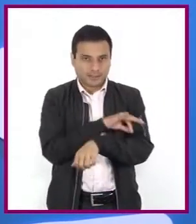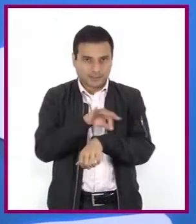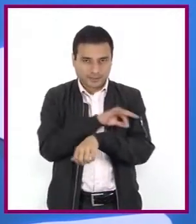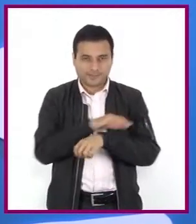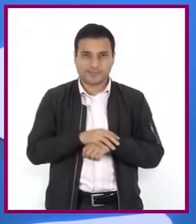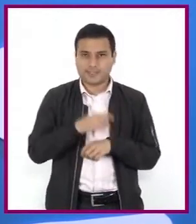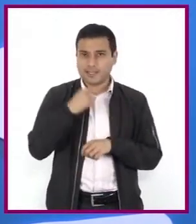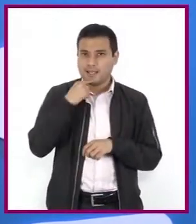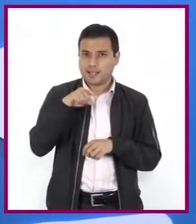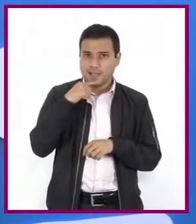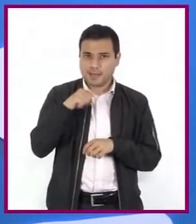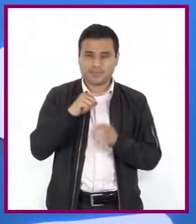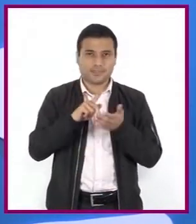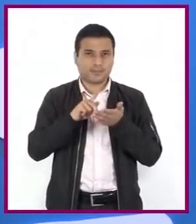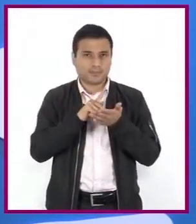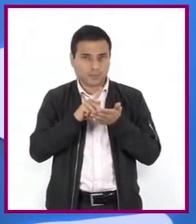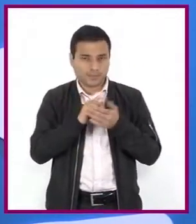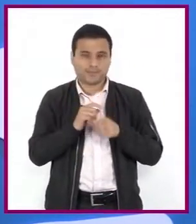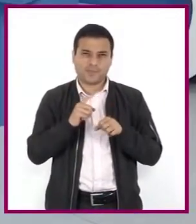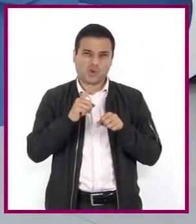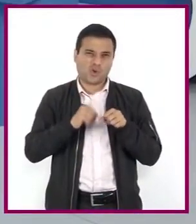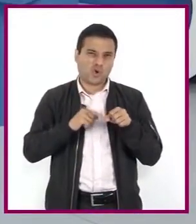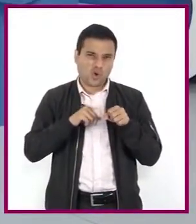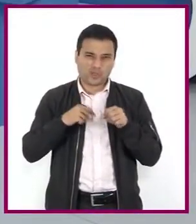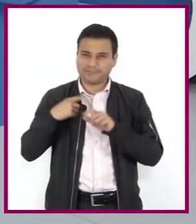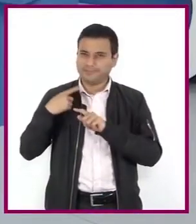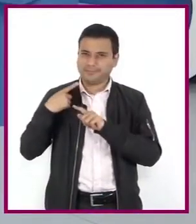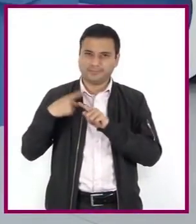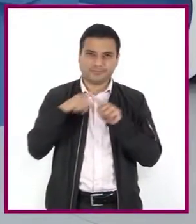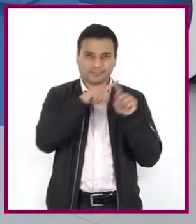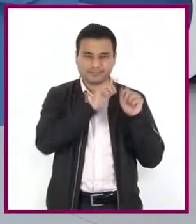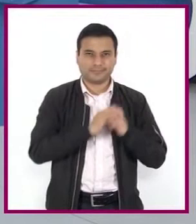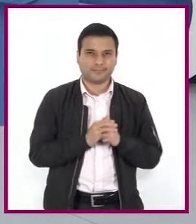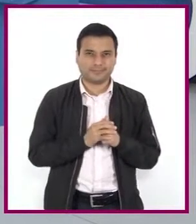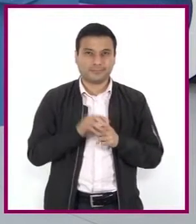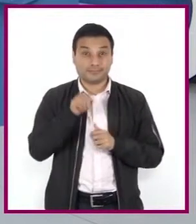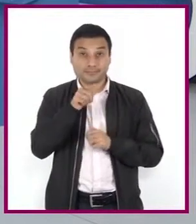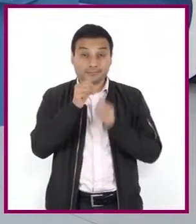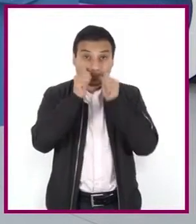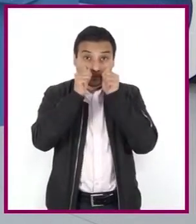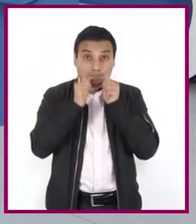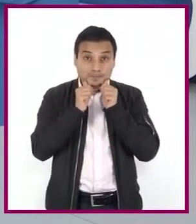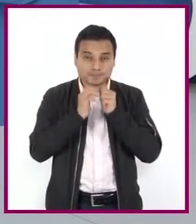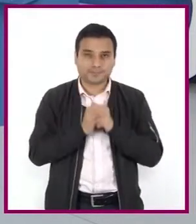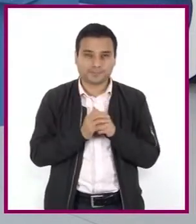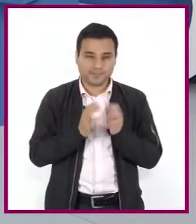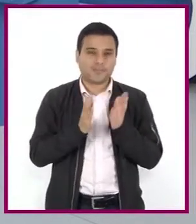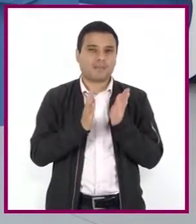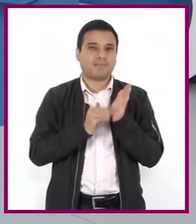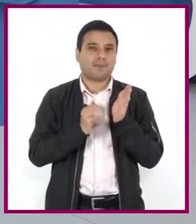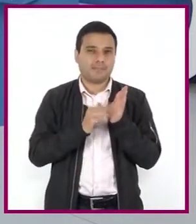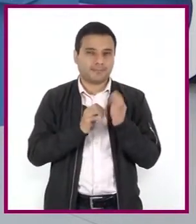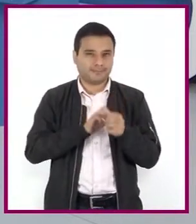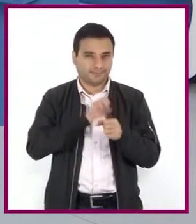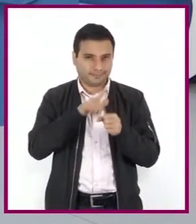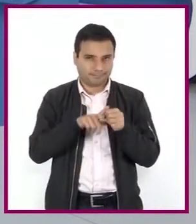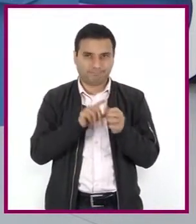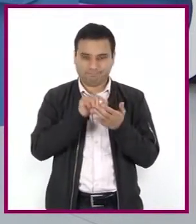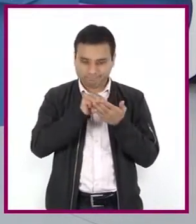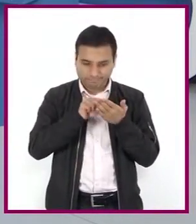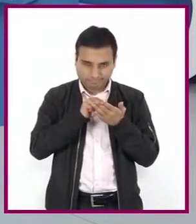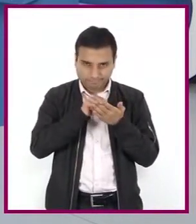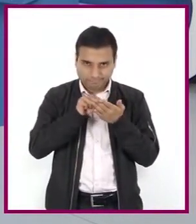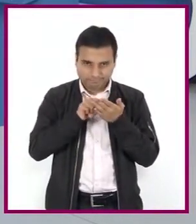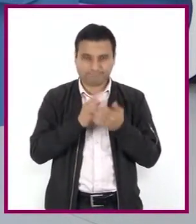lápiz o bolígrafo, lápices de colores. Si tienen discapacidad visual, preparen hojas Leyer, punzón y